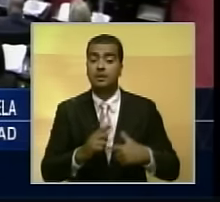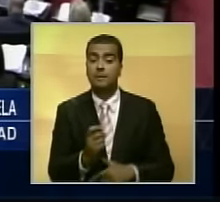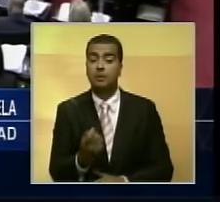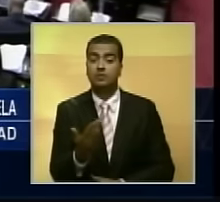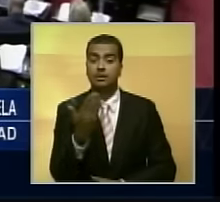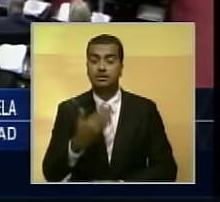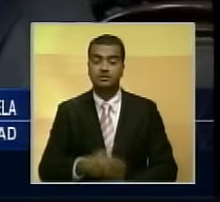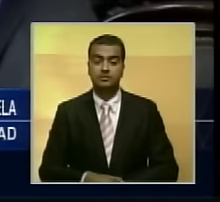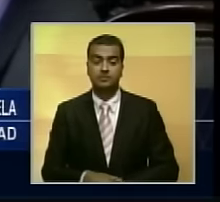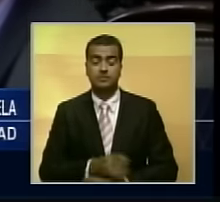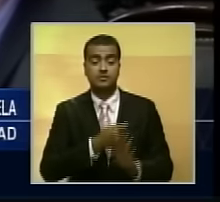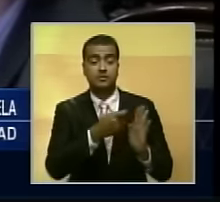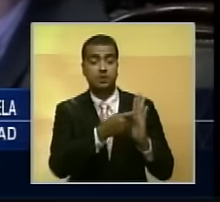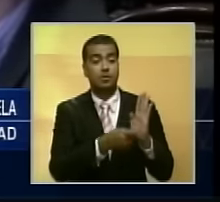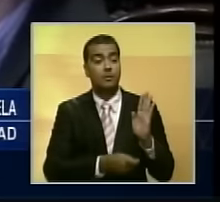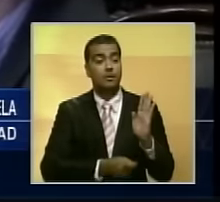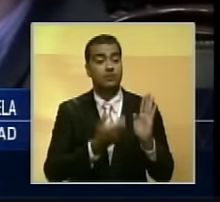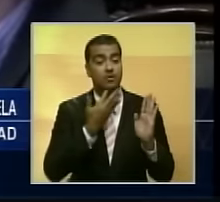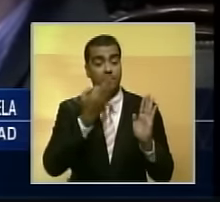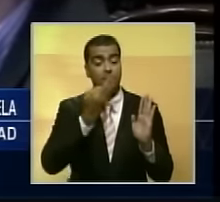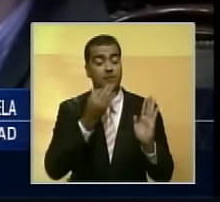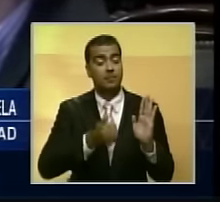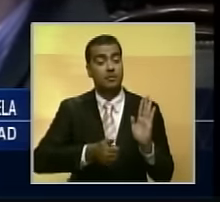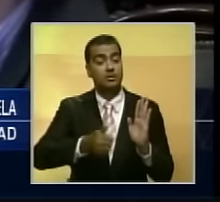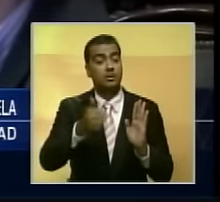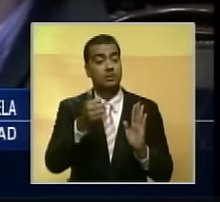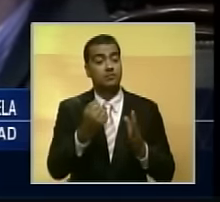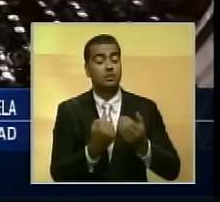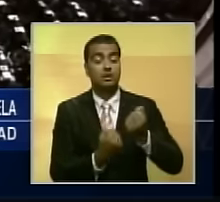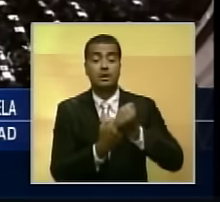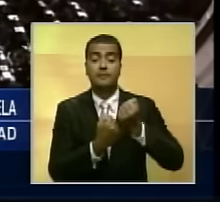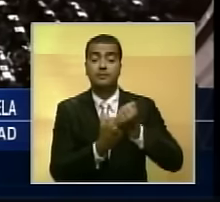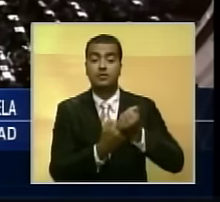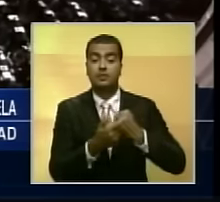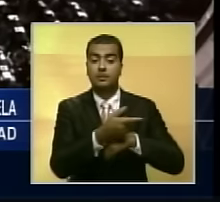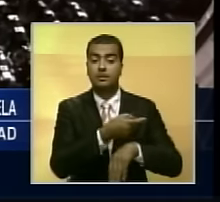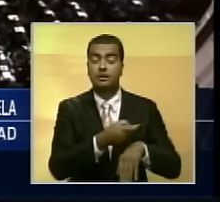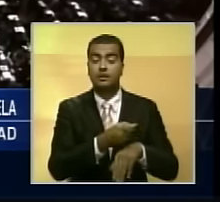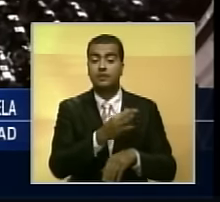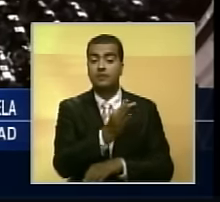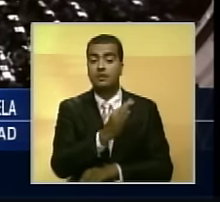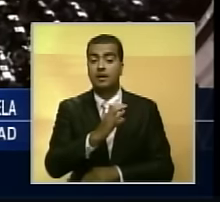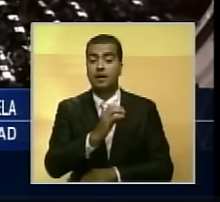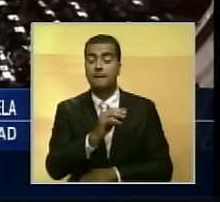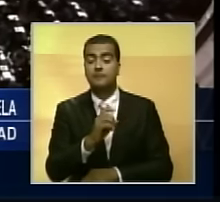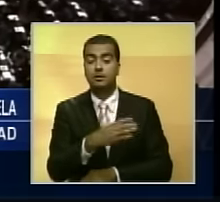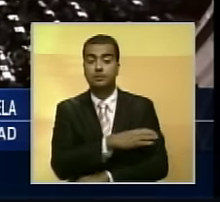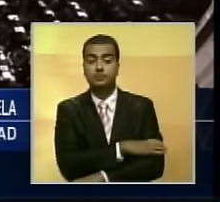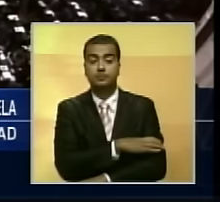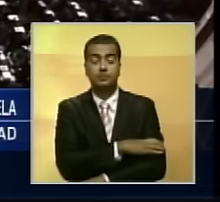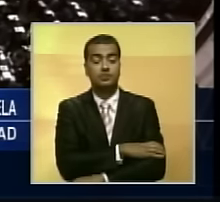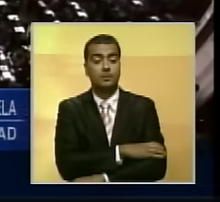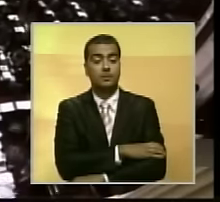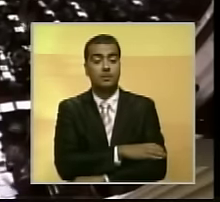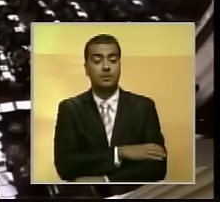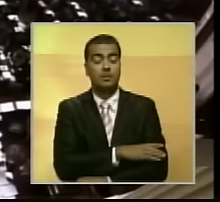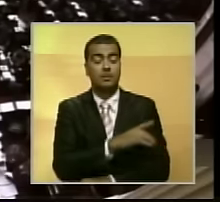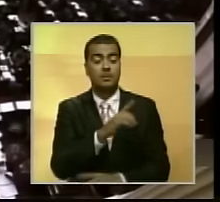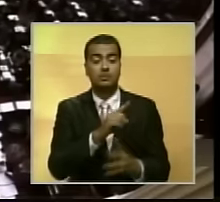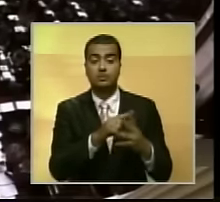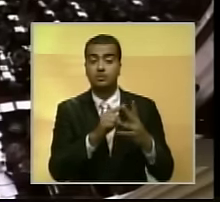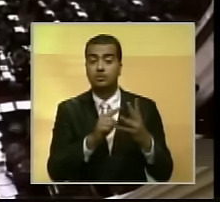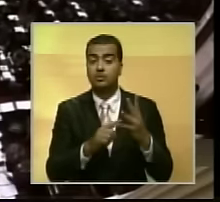fundamentales. Los documentos fueron aprobados por mayoría con el apoyo del gobernante Frente a Cambiemos, el opositor Frente a Renovador y